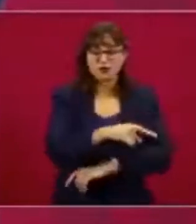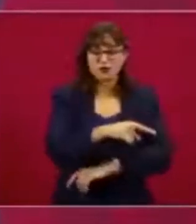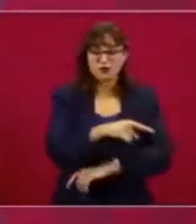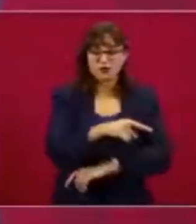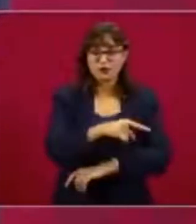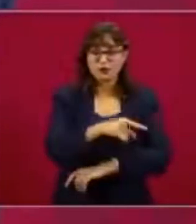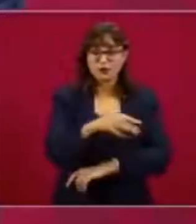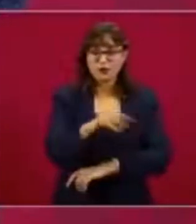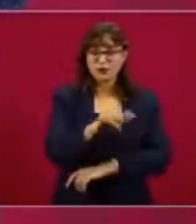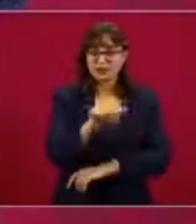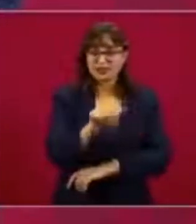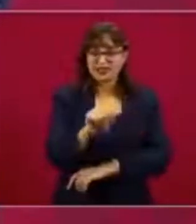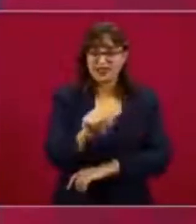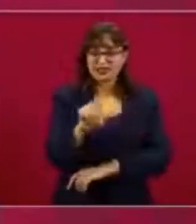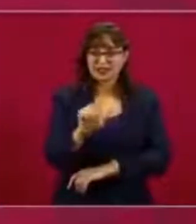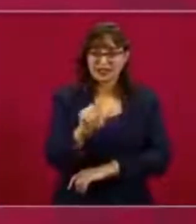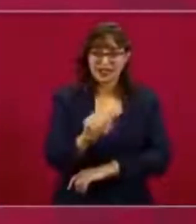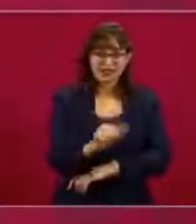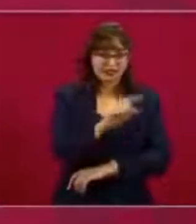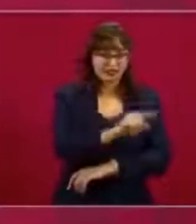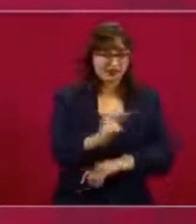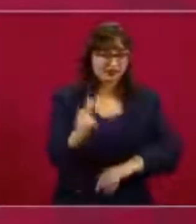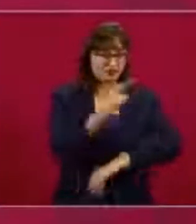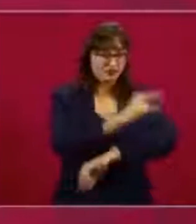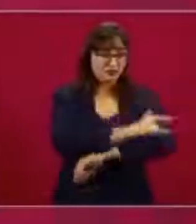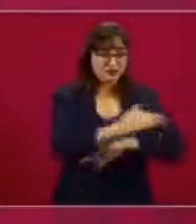para ampliar